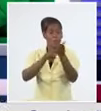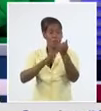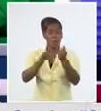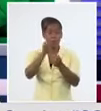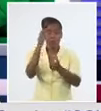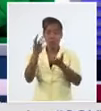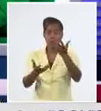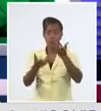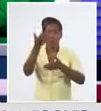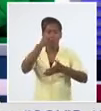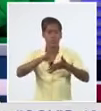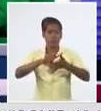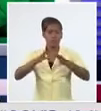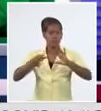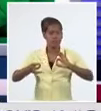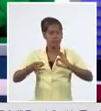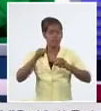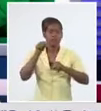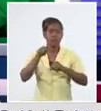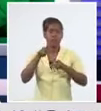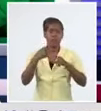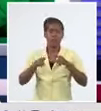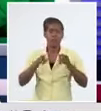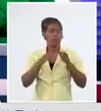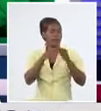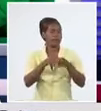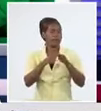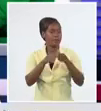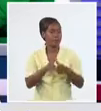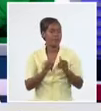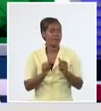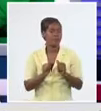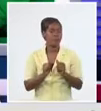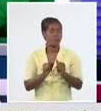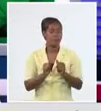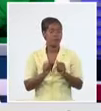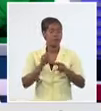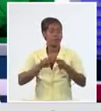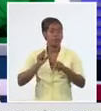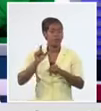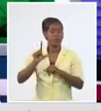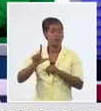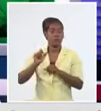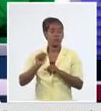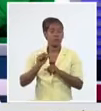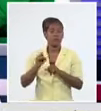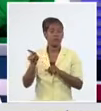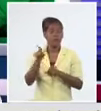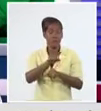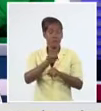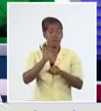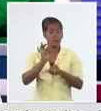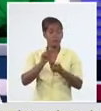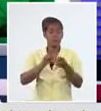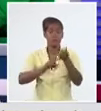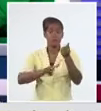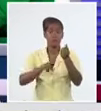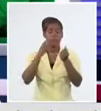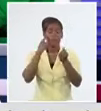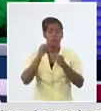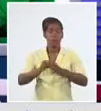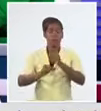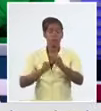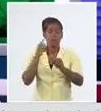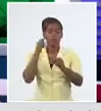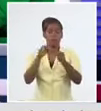Artemisa, como la provincia de Gradma, como la provincia de Holguín. O sea, son provincias que están incrementando